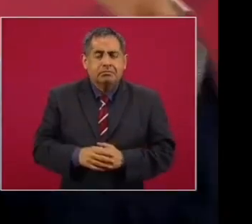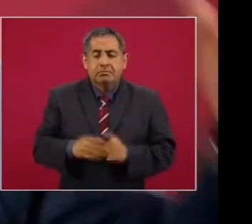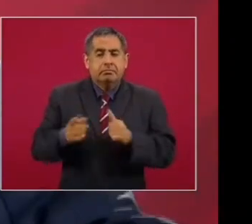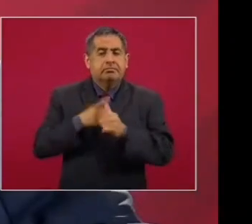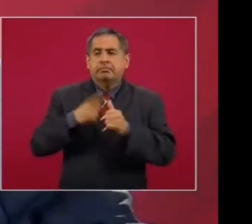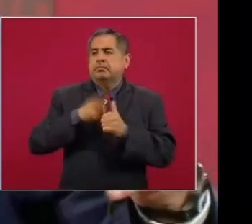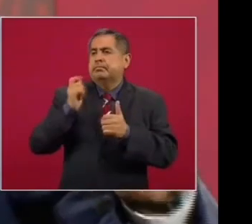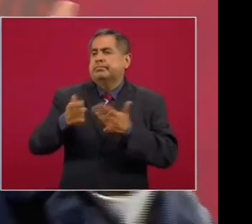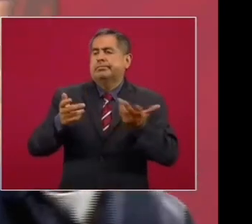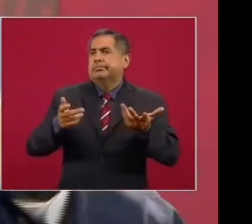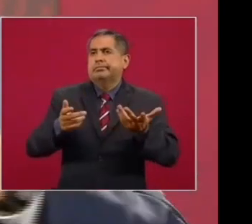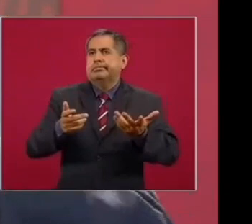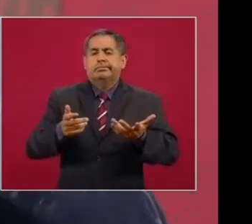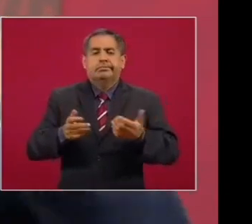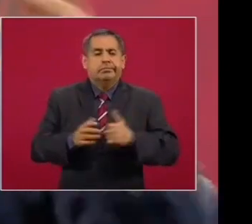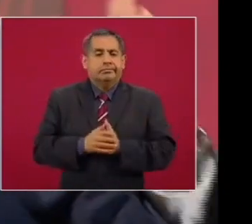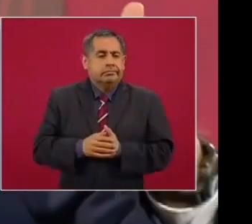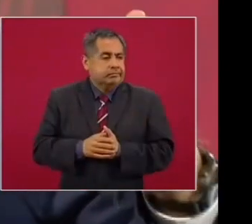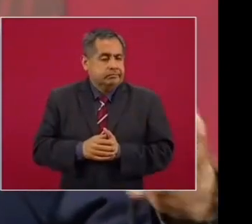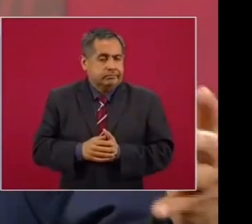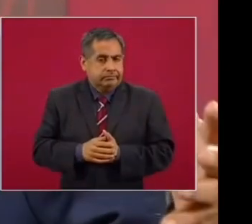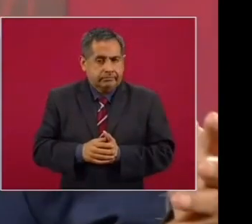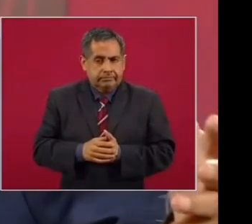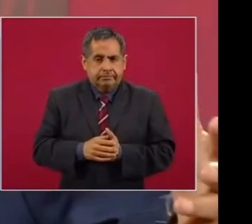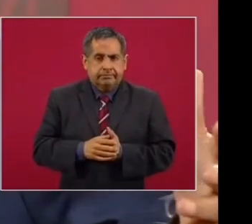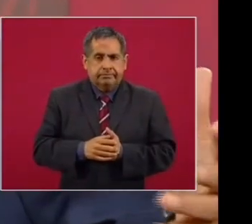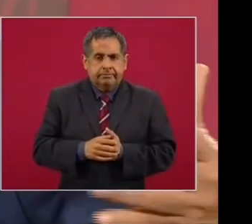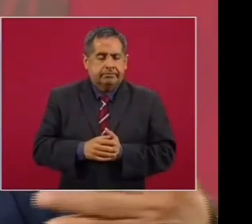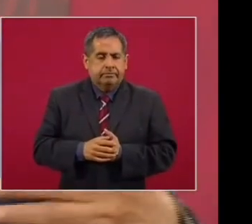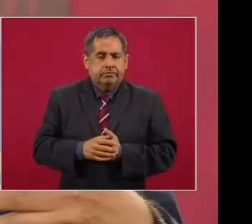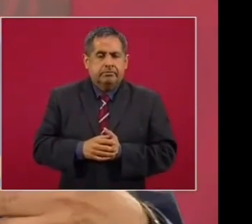Primero, son